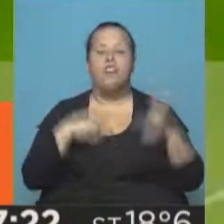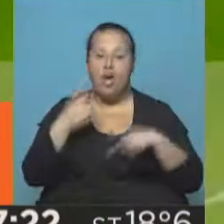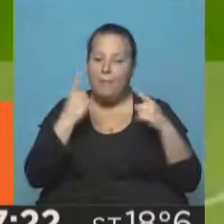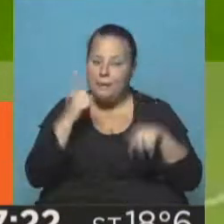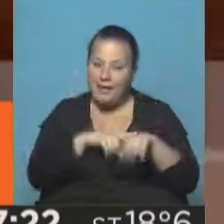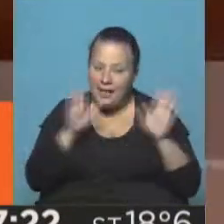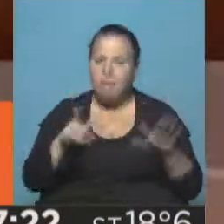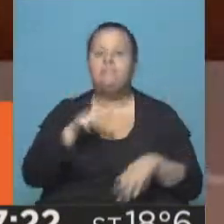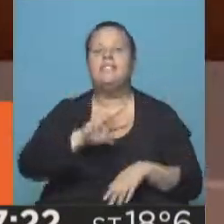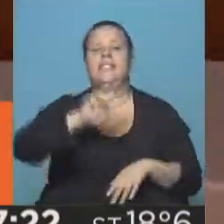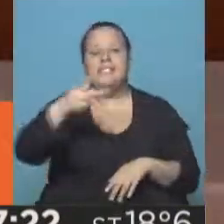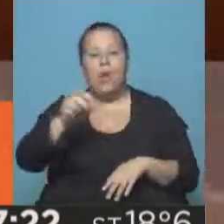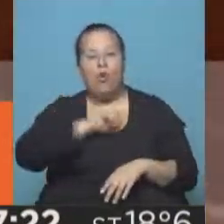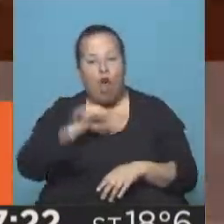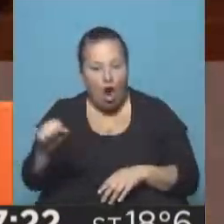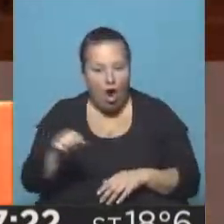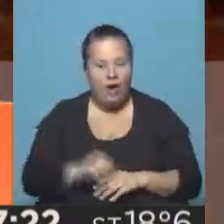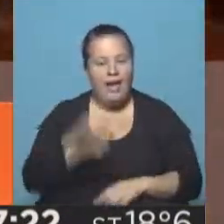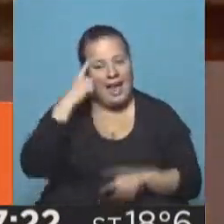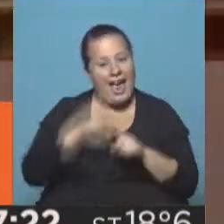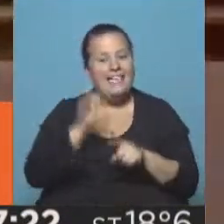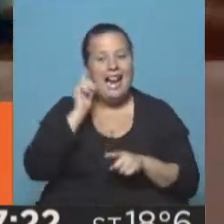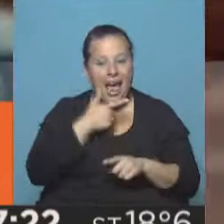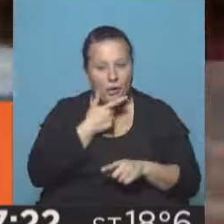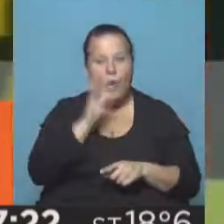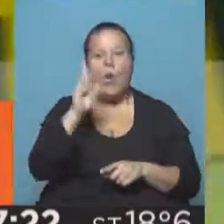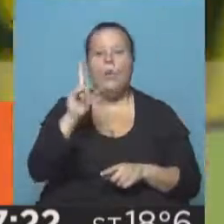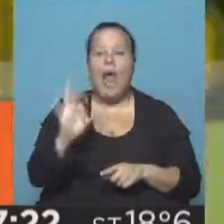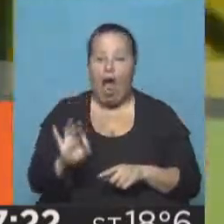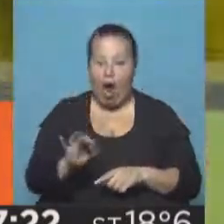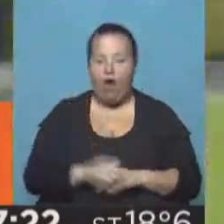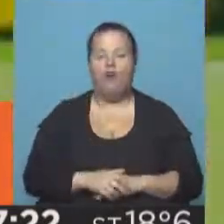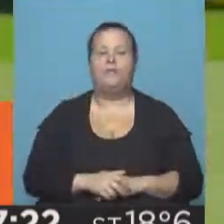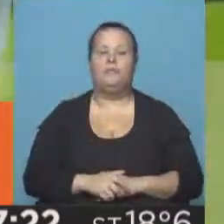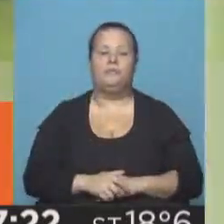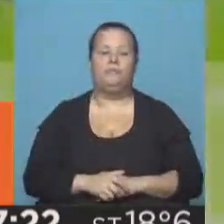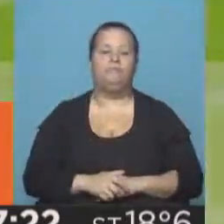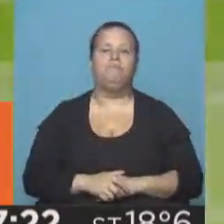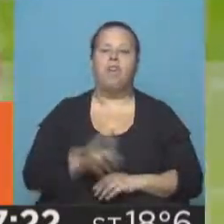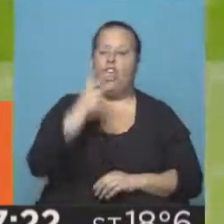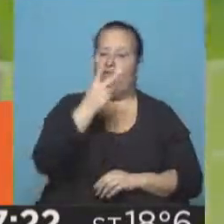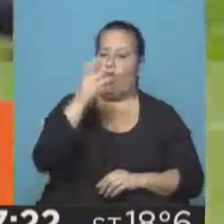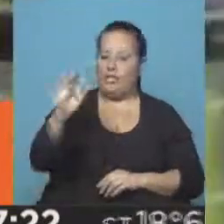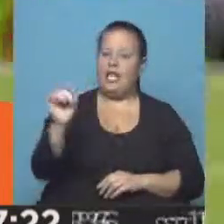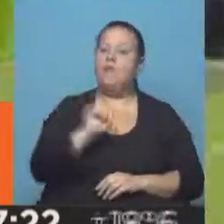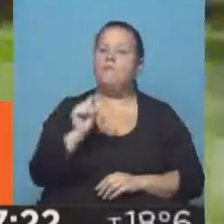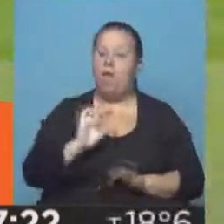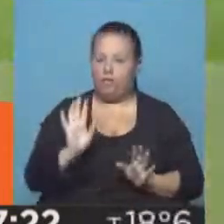etapa y llegaba el momento del segundo gol. El ex Lanús, Sebastián Blanco, iba a poner el 2-0